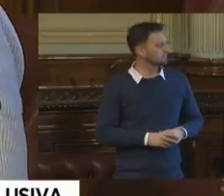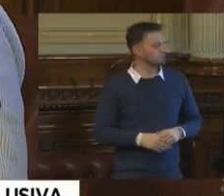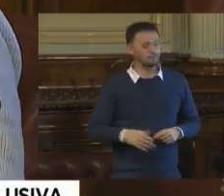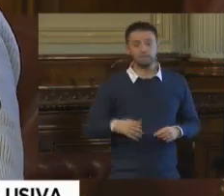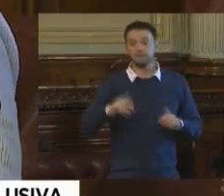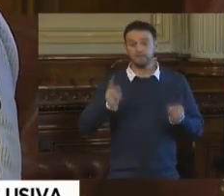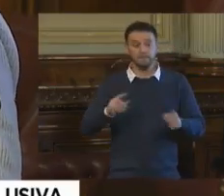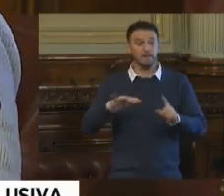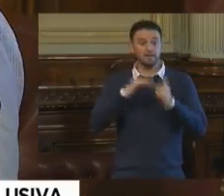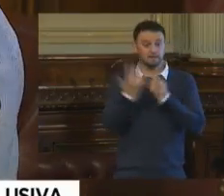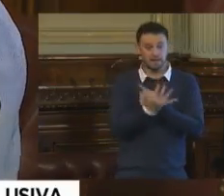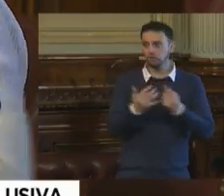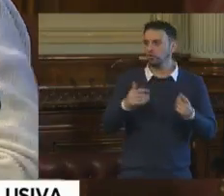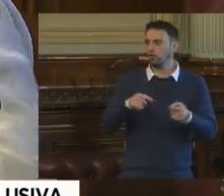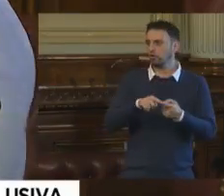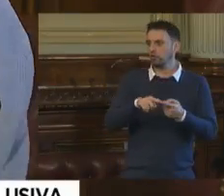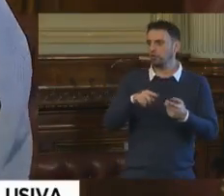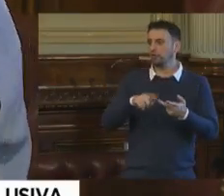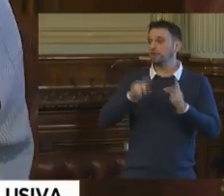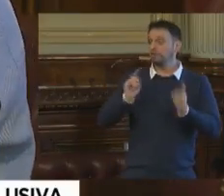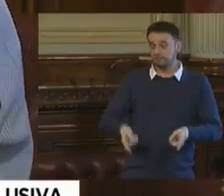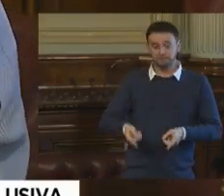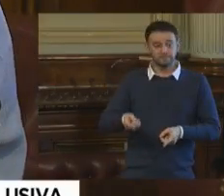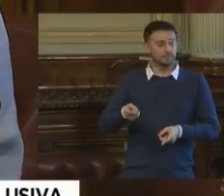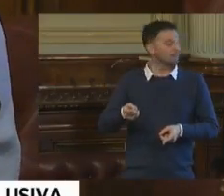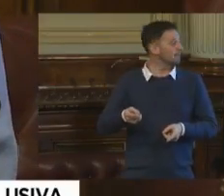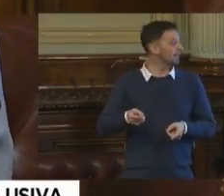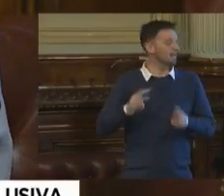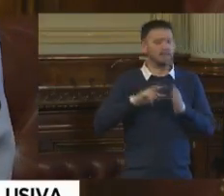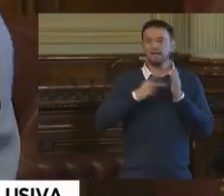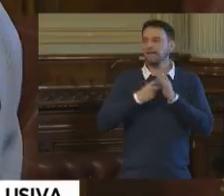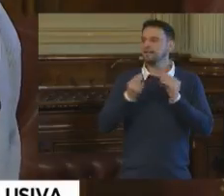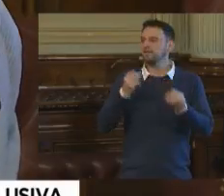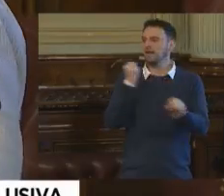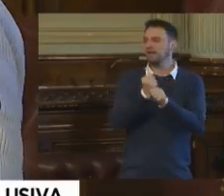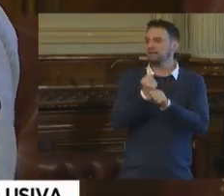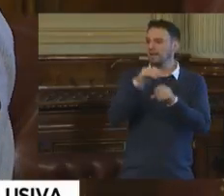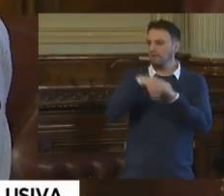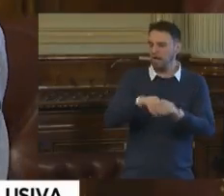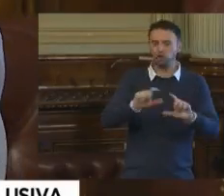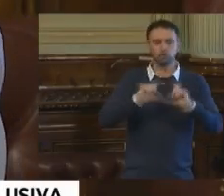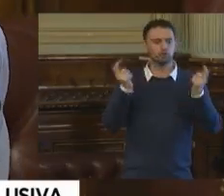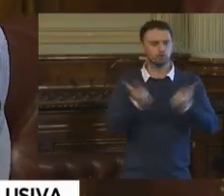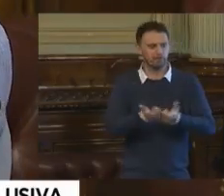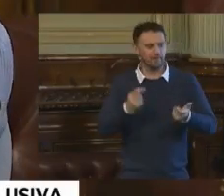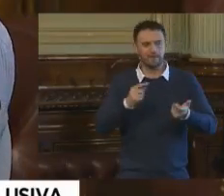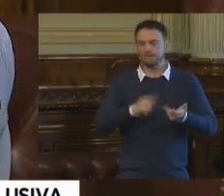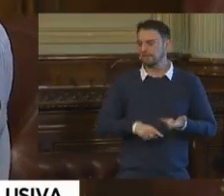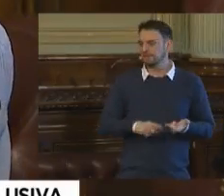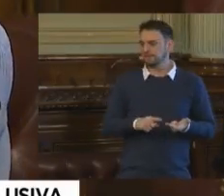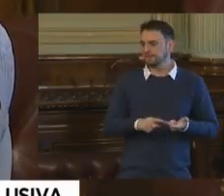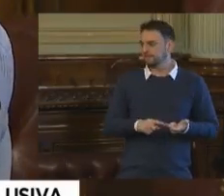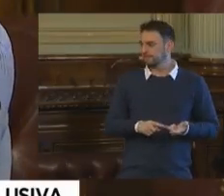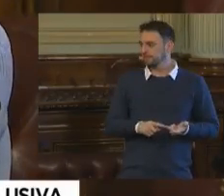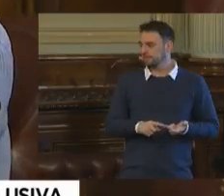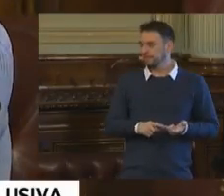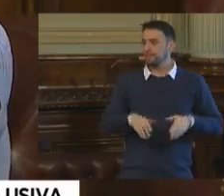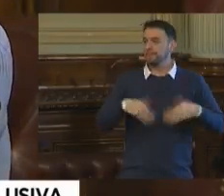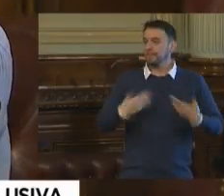tiene de sí mismo después la de su entorno inmediato y después obviamente lo que significa el entorno laboral y la sociedad su conjunto entonces